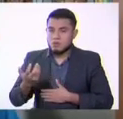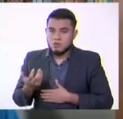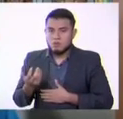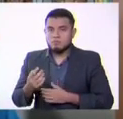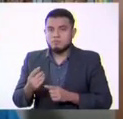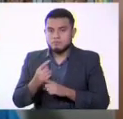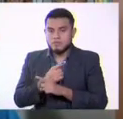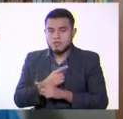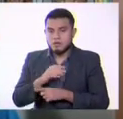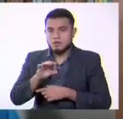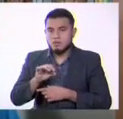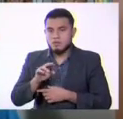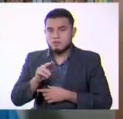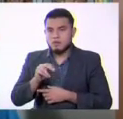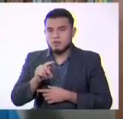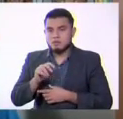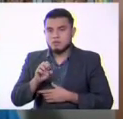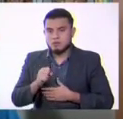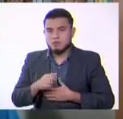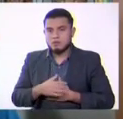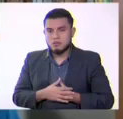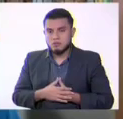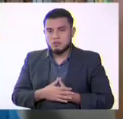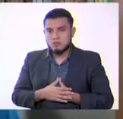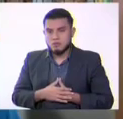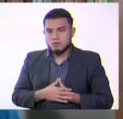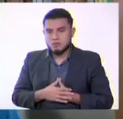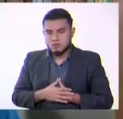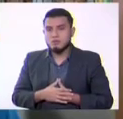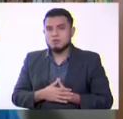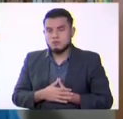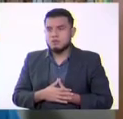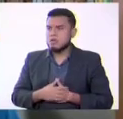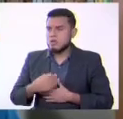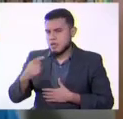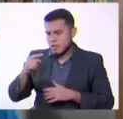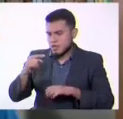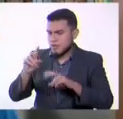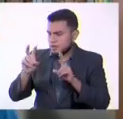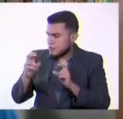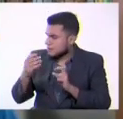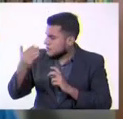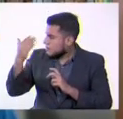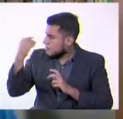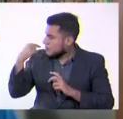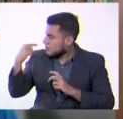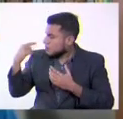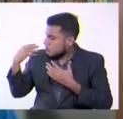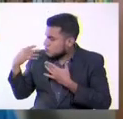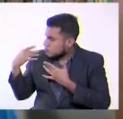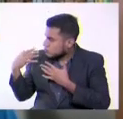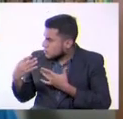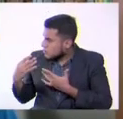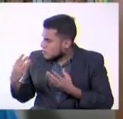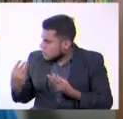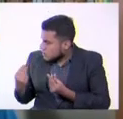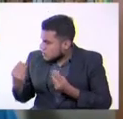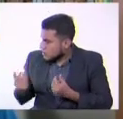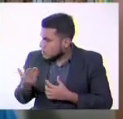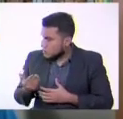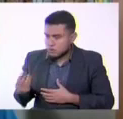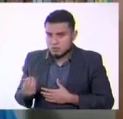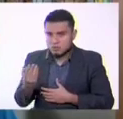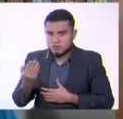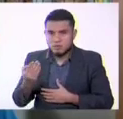fuentes se inspira en elementos del pasado, pero crea cosas nuevas. Es decir, que es